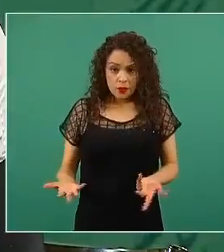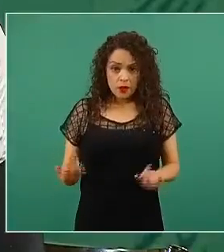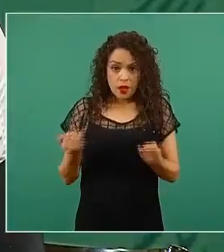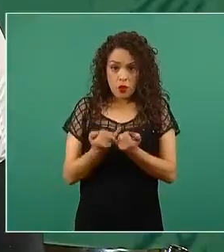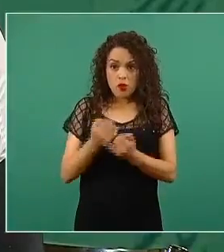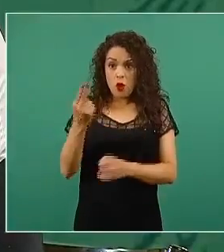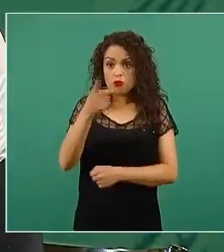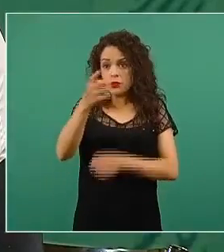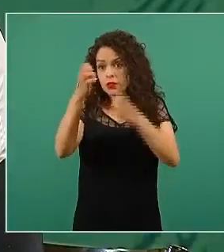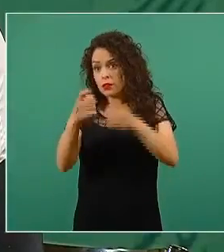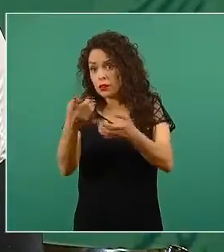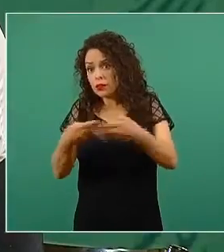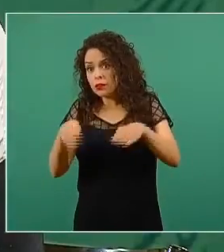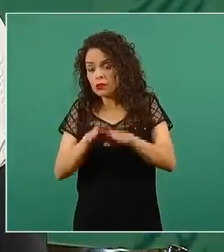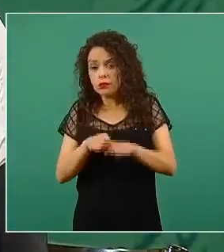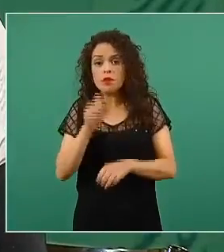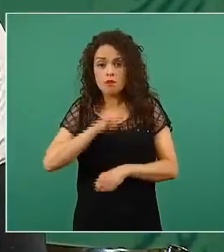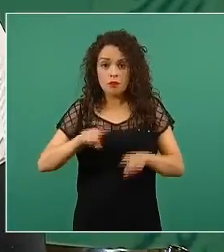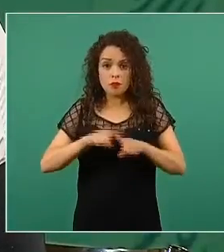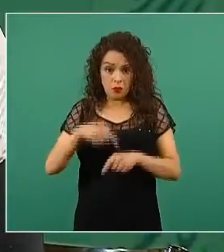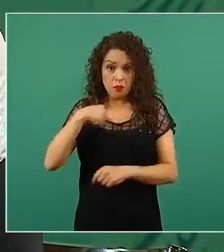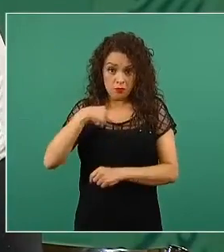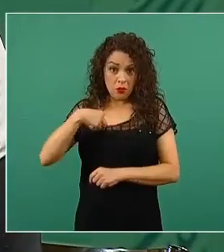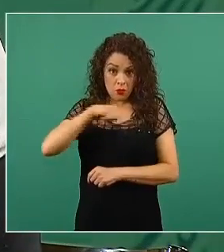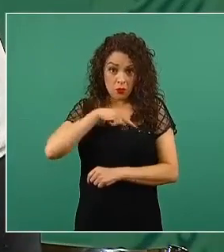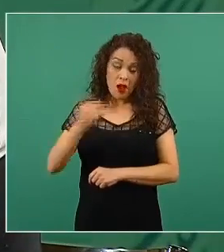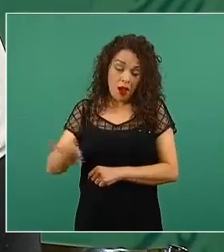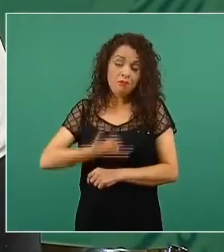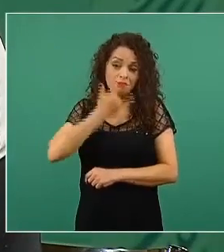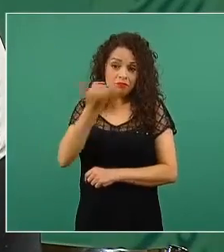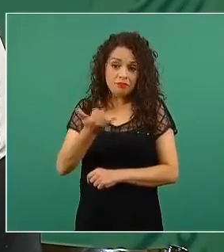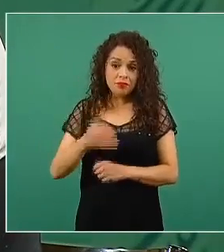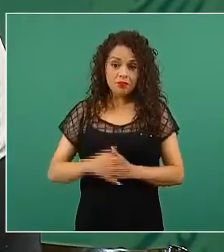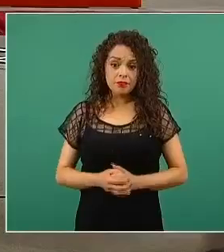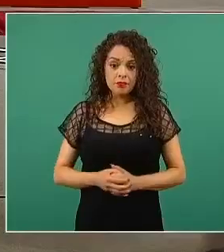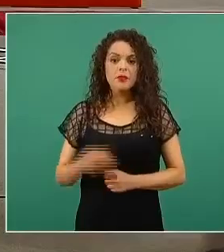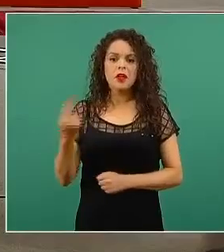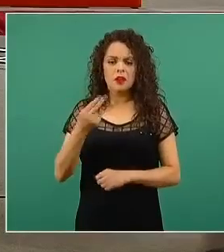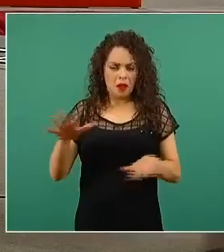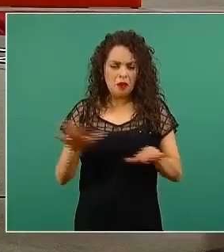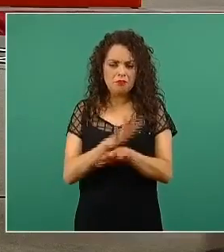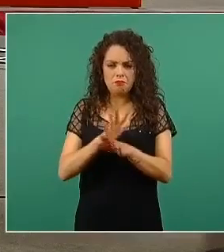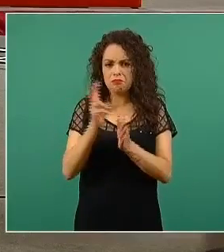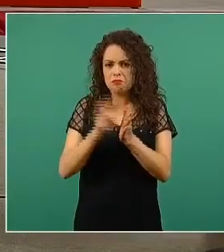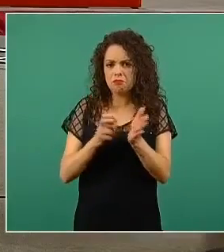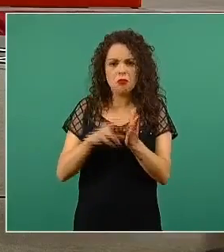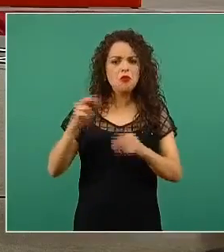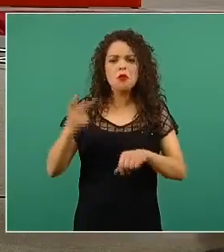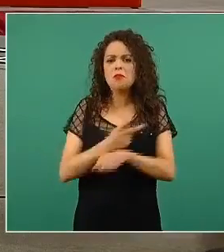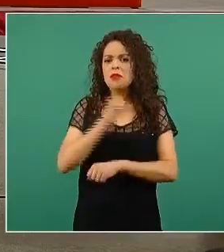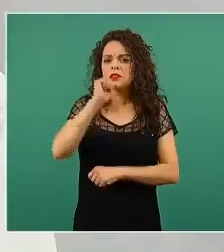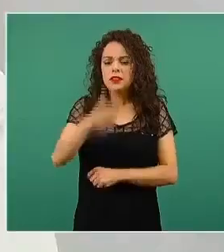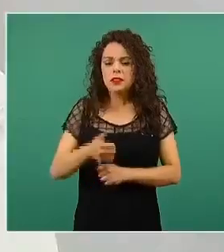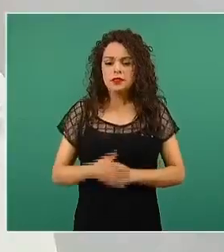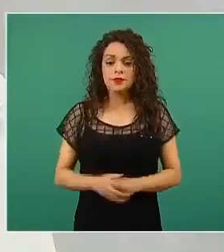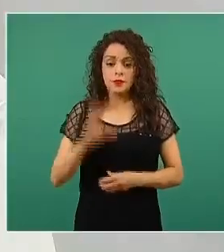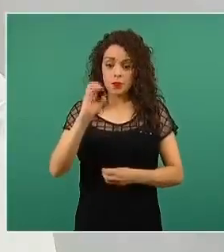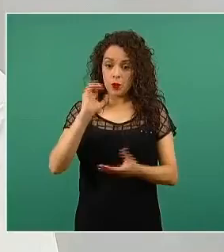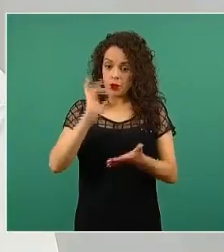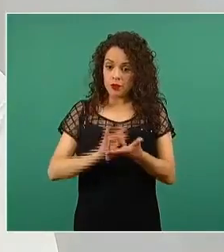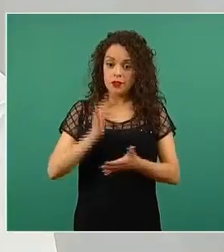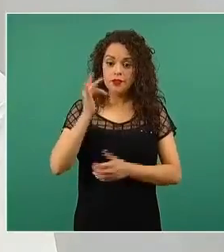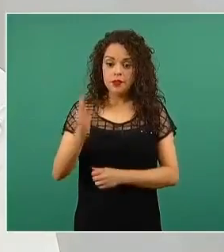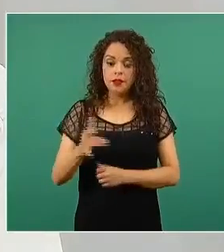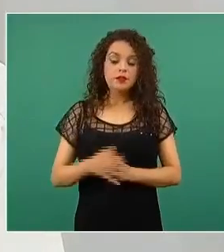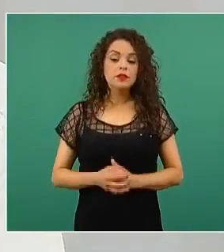y que muchas veces cometemos errores, y que hay que resarcirlos sin ningún problema. Muchísimas gracias.